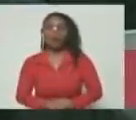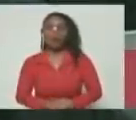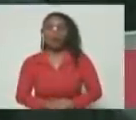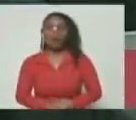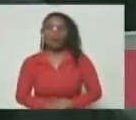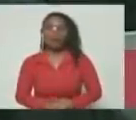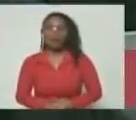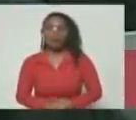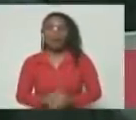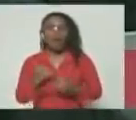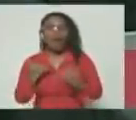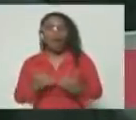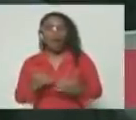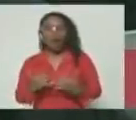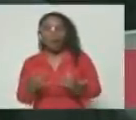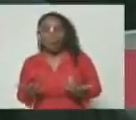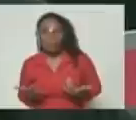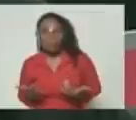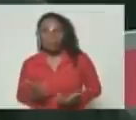Ahora,